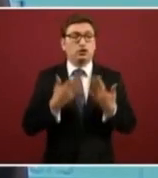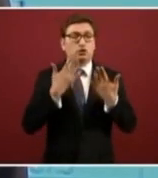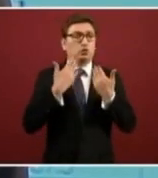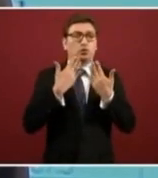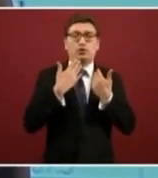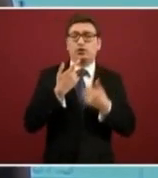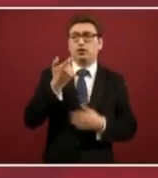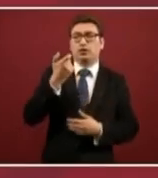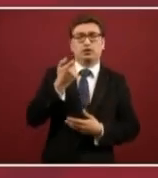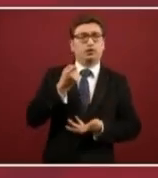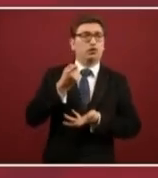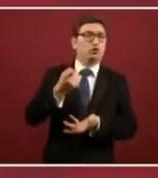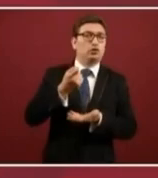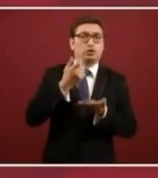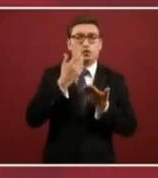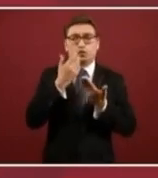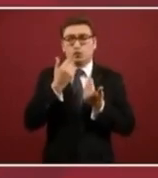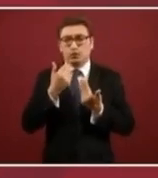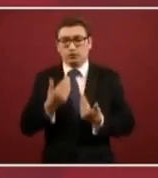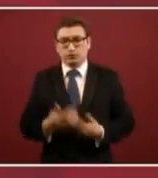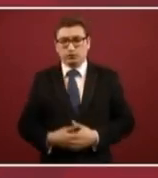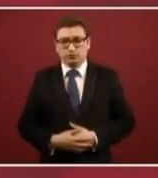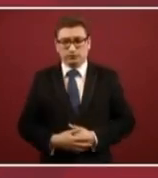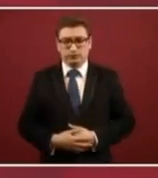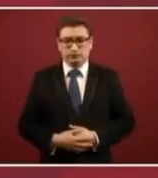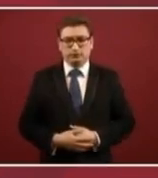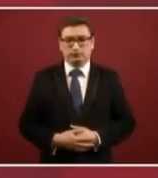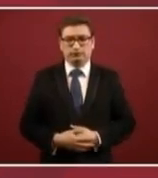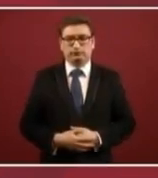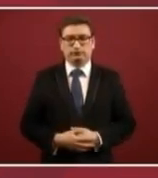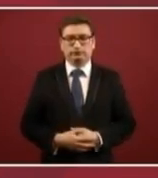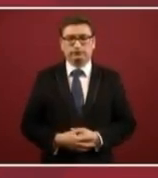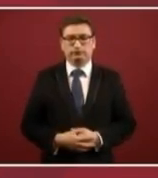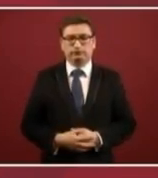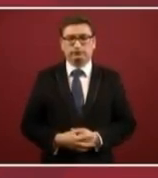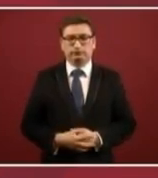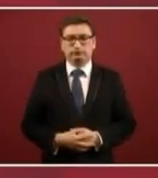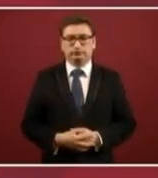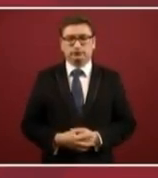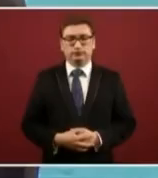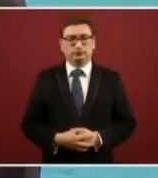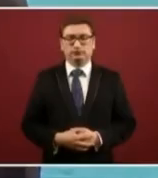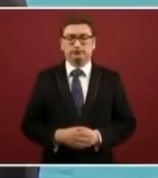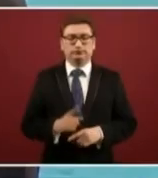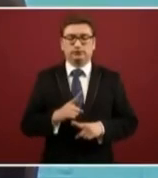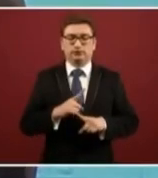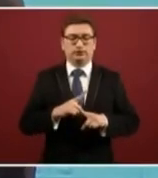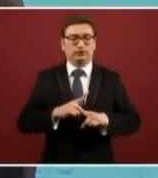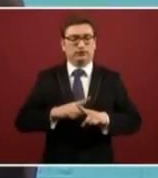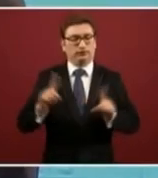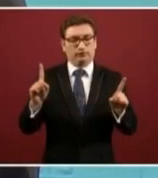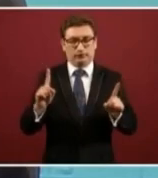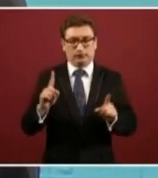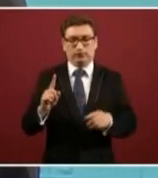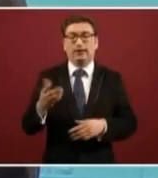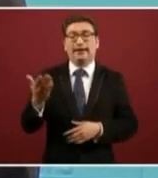presupuesto o hay subejercicio del presupuesto. Ya no es igual que antes.